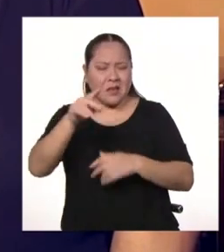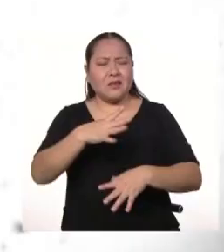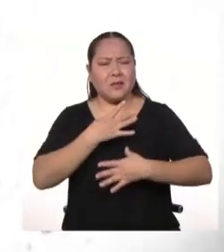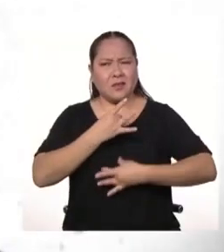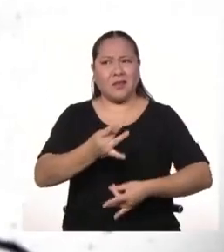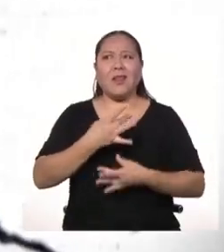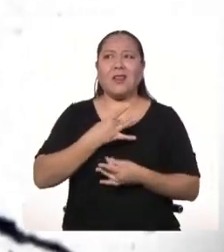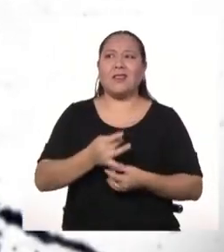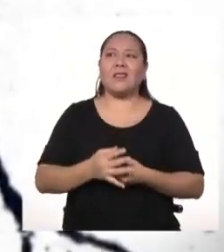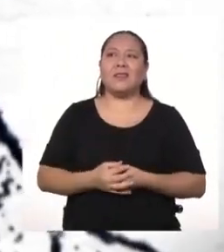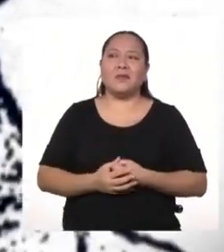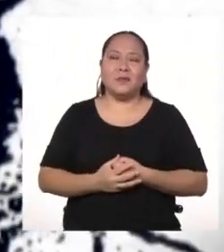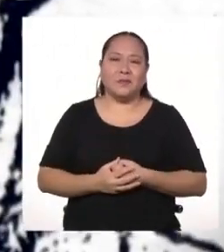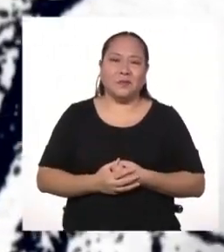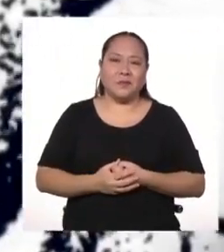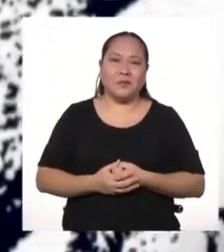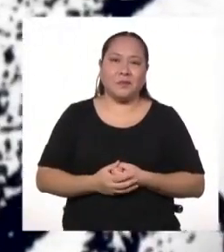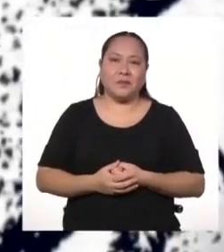interesante.